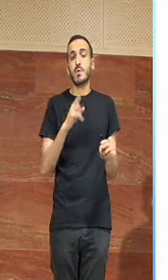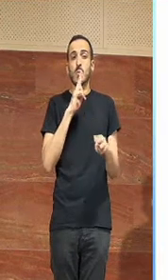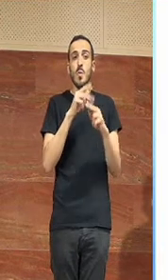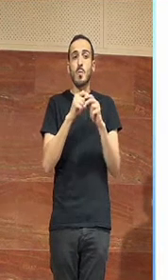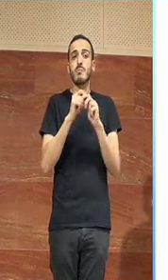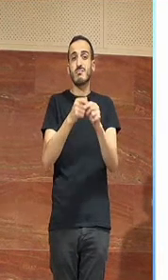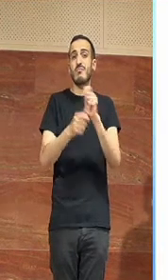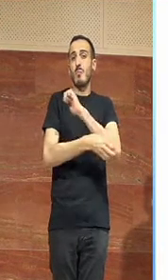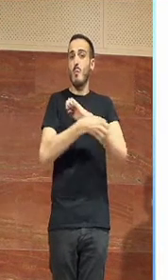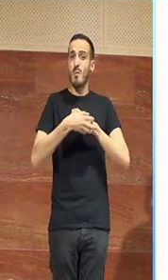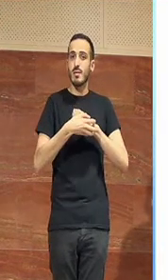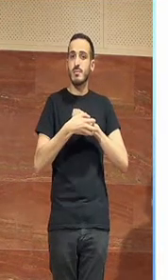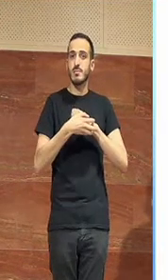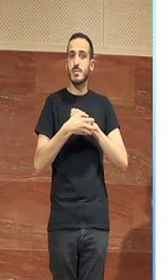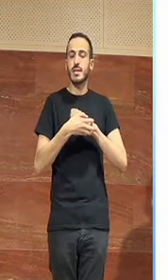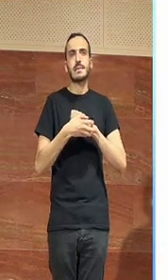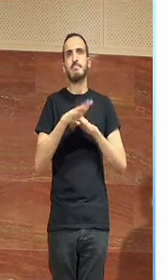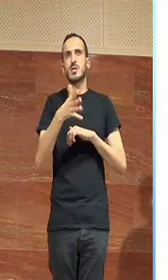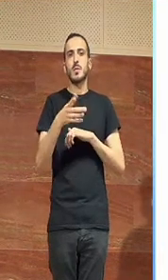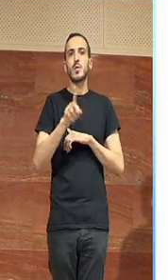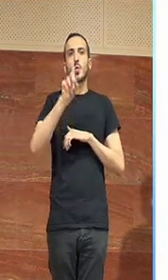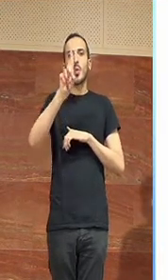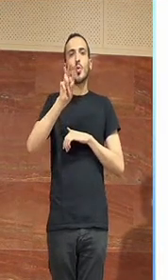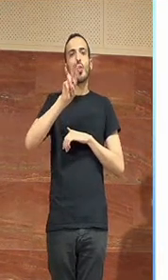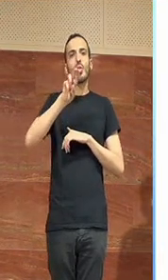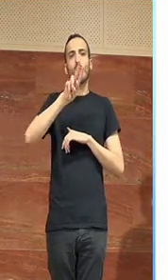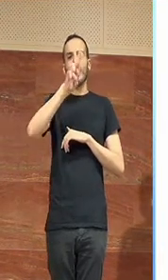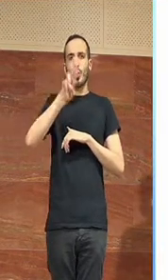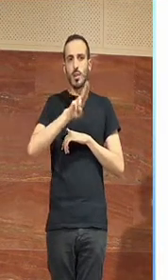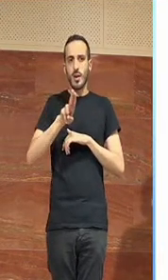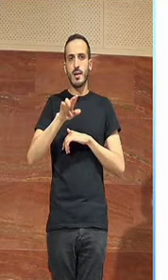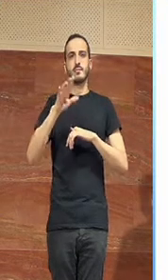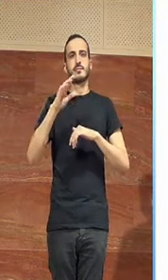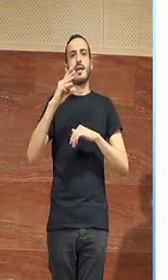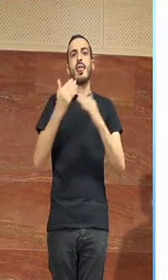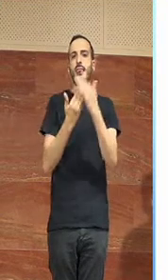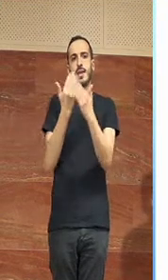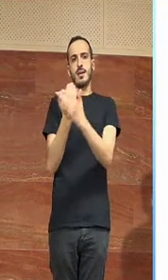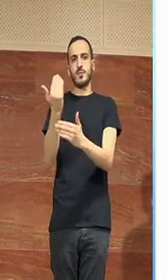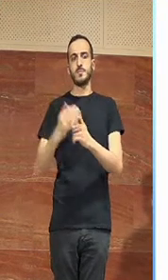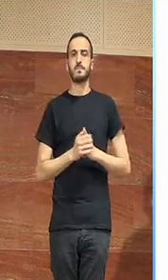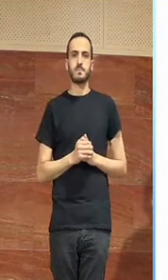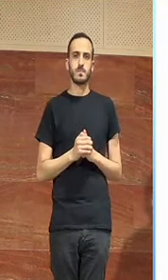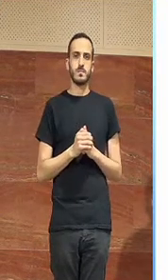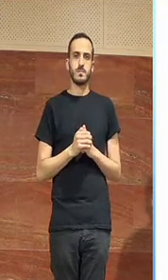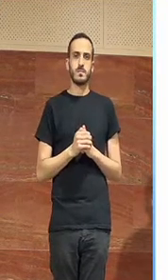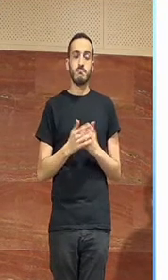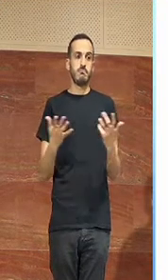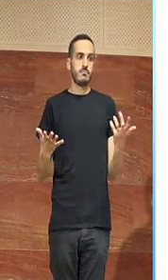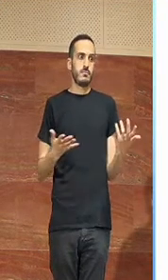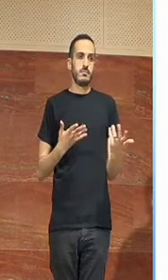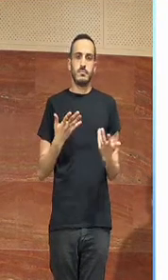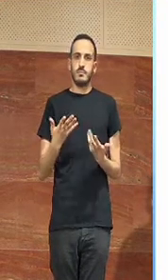un ratio de $1 diario. Eso consideran que es el umbral de pobreza para los